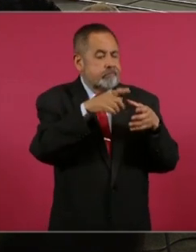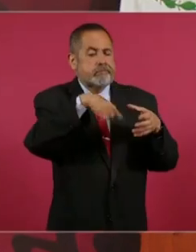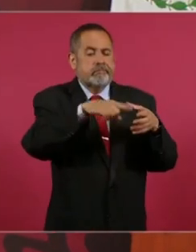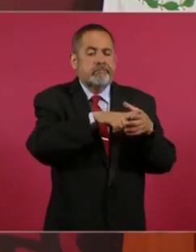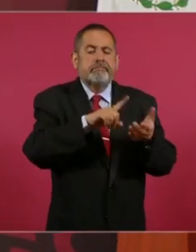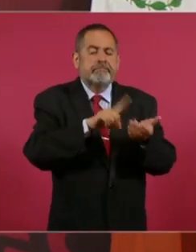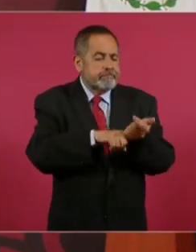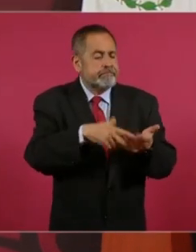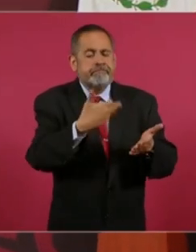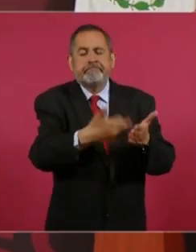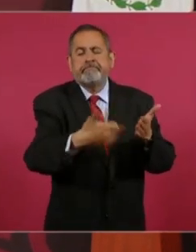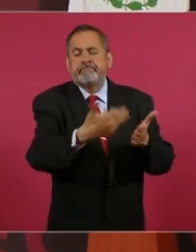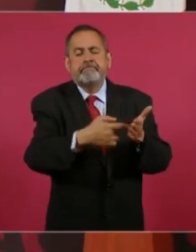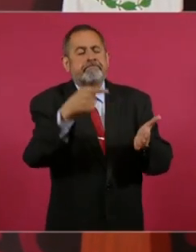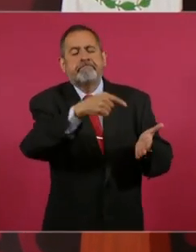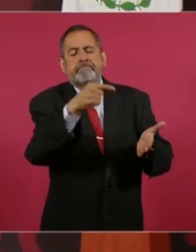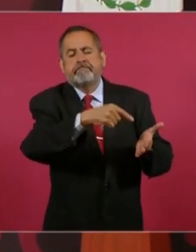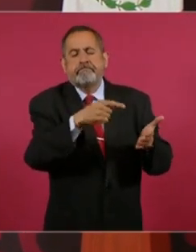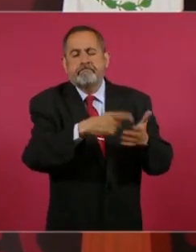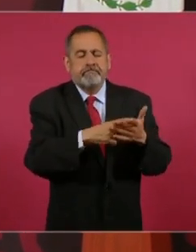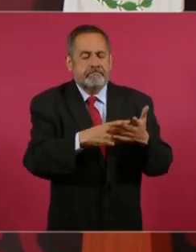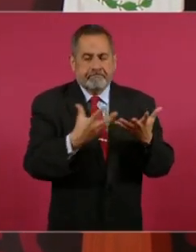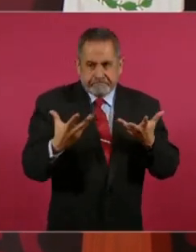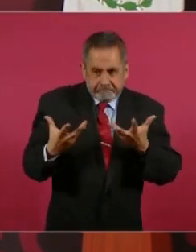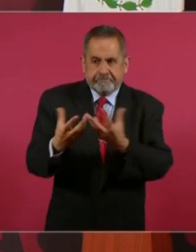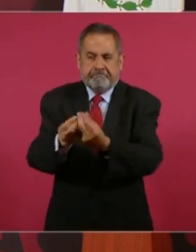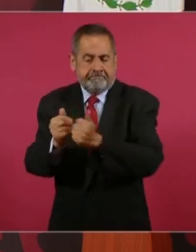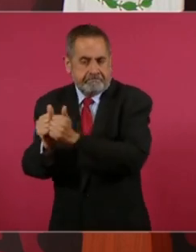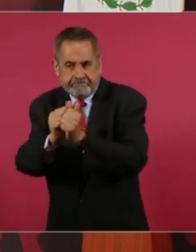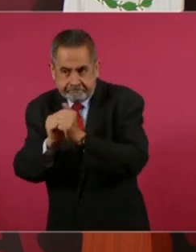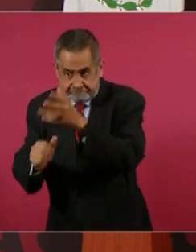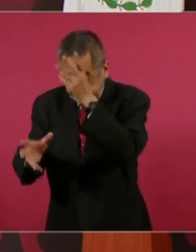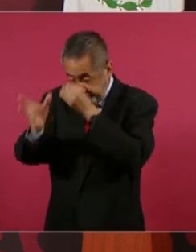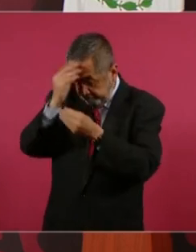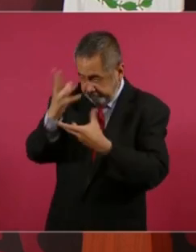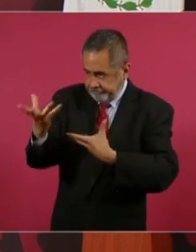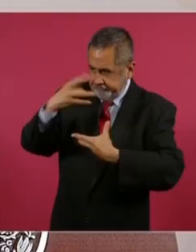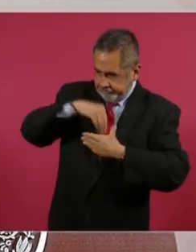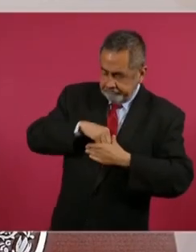porque le falta baño de pueblo,